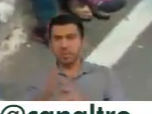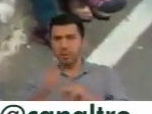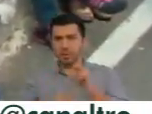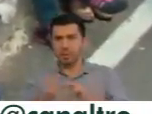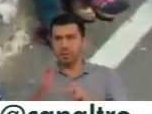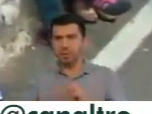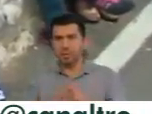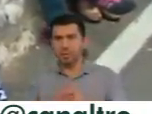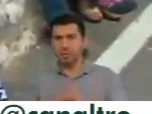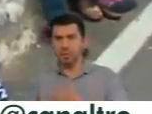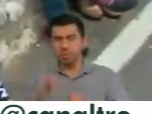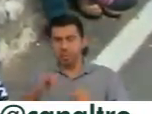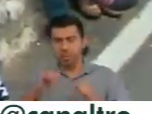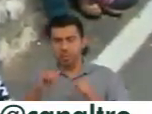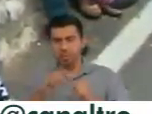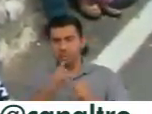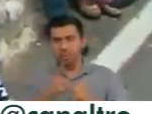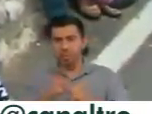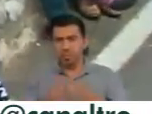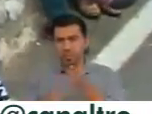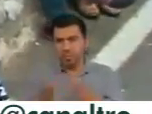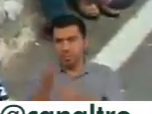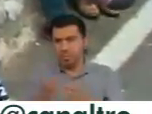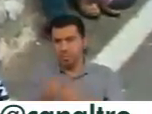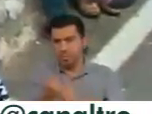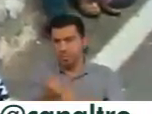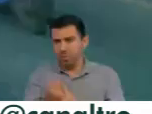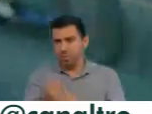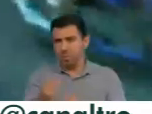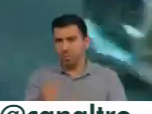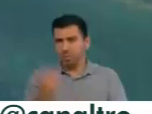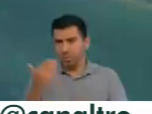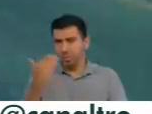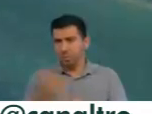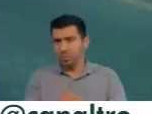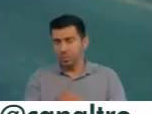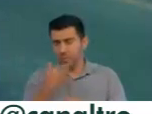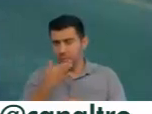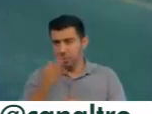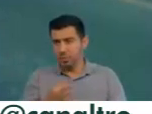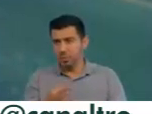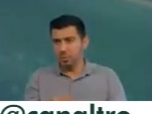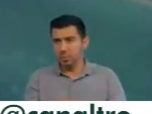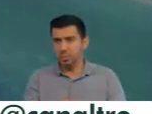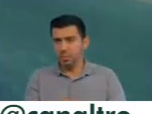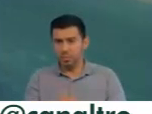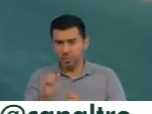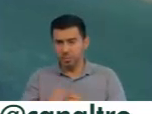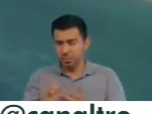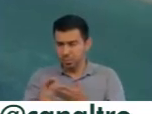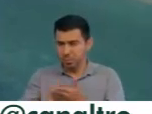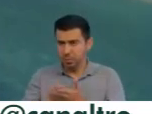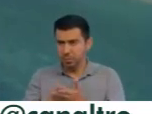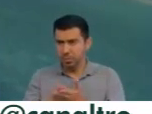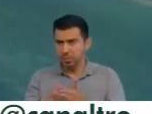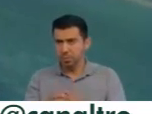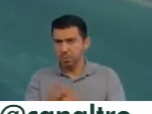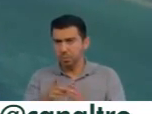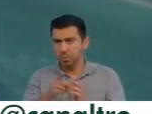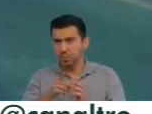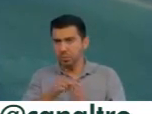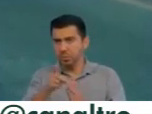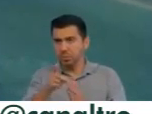justicia social que sea duradera, que sea válida, que sea veraz y que sea sincera, y que se resuelvan en el desarrollo